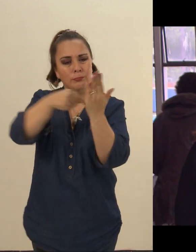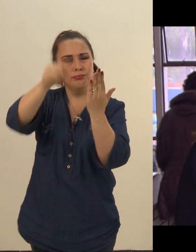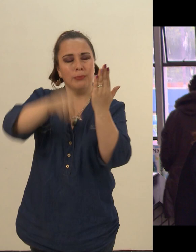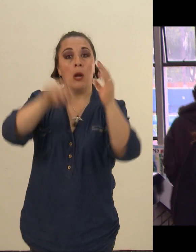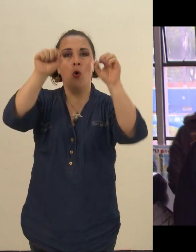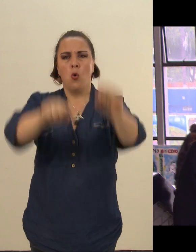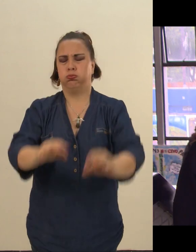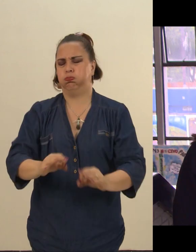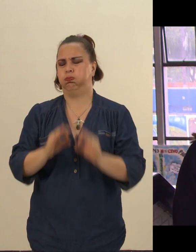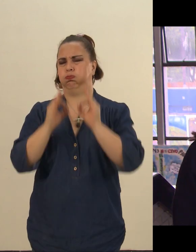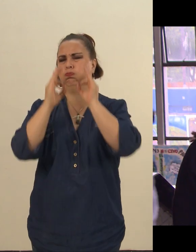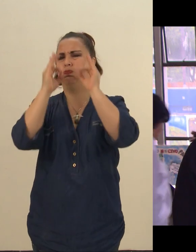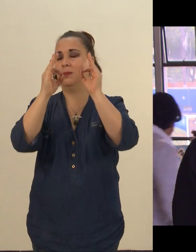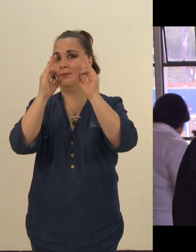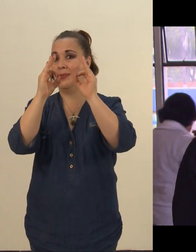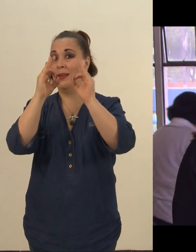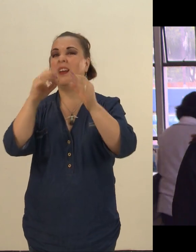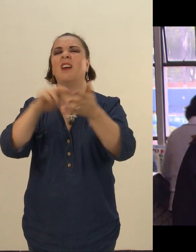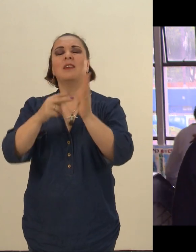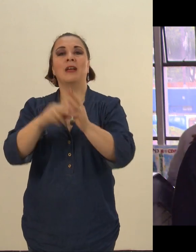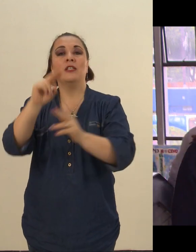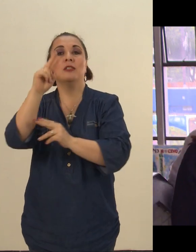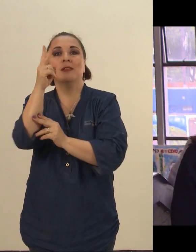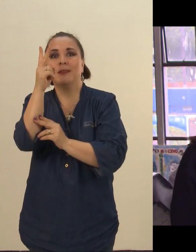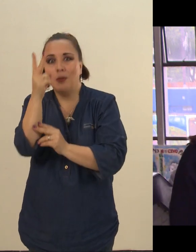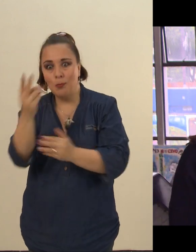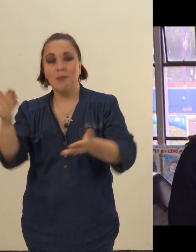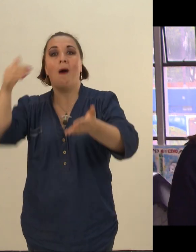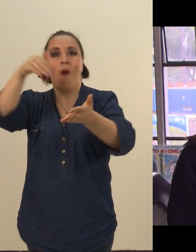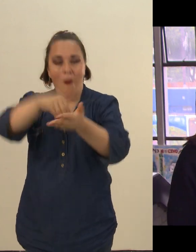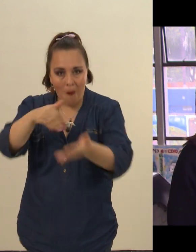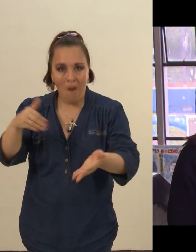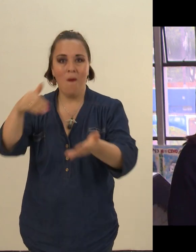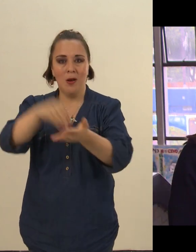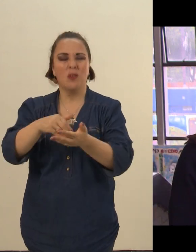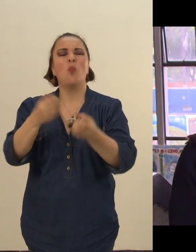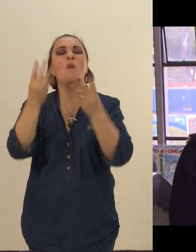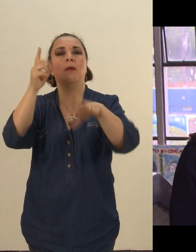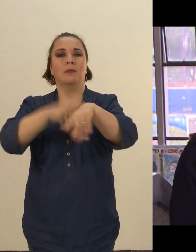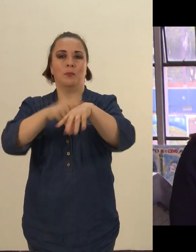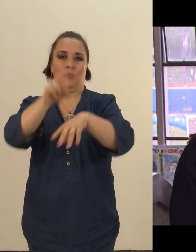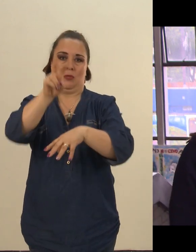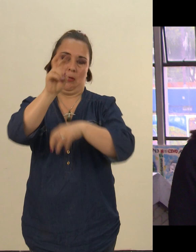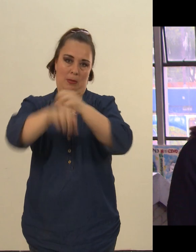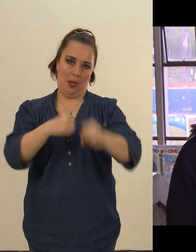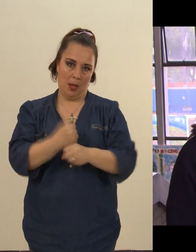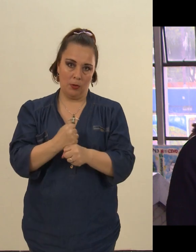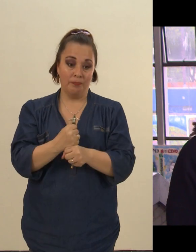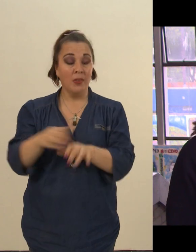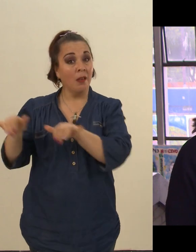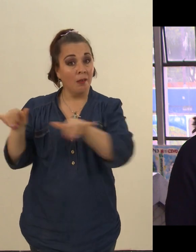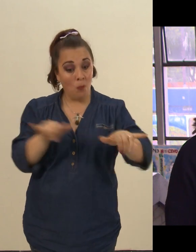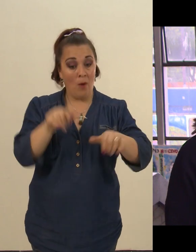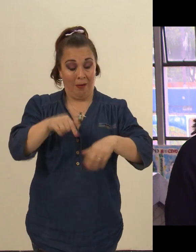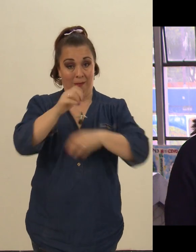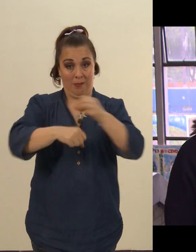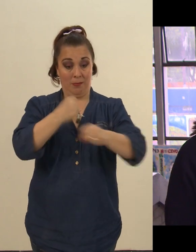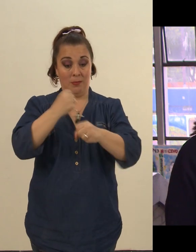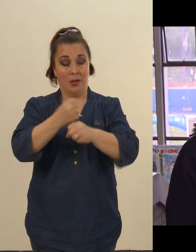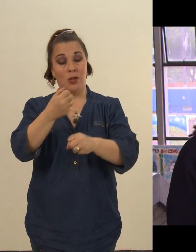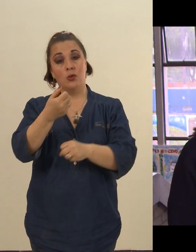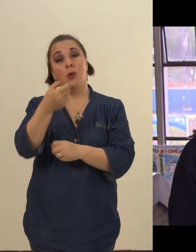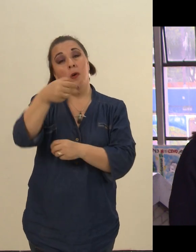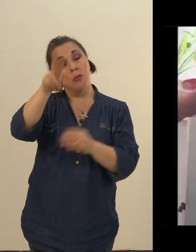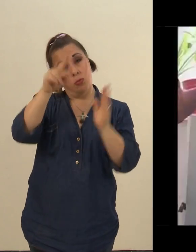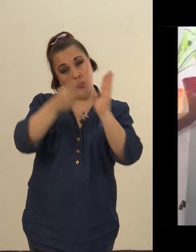el segundo proceso de acreditación de alta calidad, es decir, segunda renovación de nuestro proceso de alta calidad por 7 años. Igualmente, este año